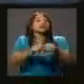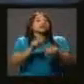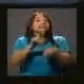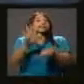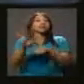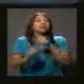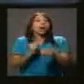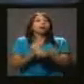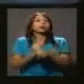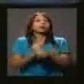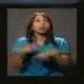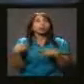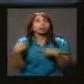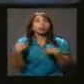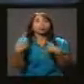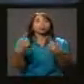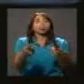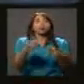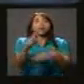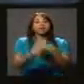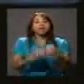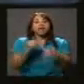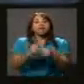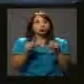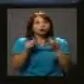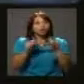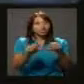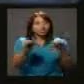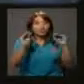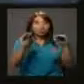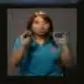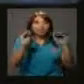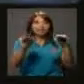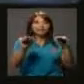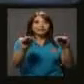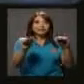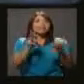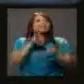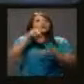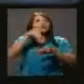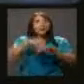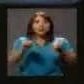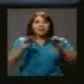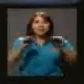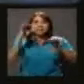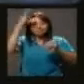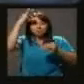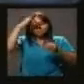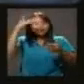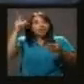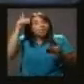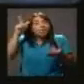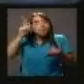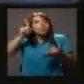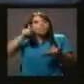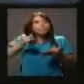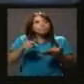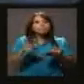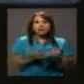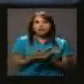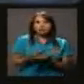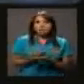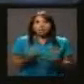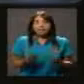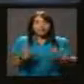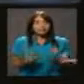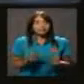sigue dando clases de lo que sea incluyendo de filosofía y por supuesto hay que actualizarse hay que actualizarse